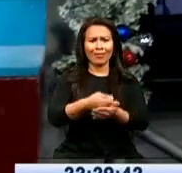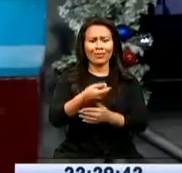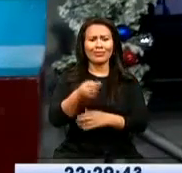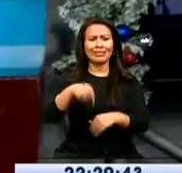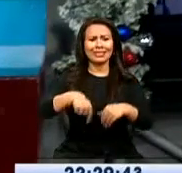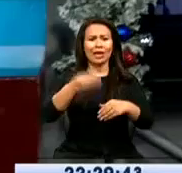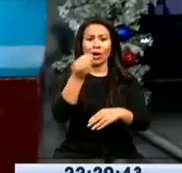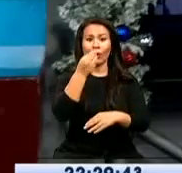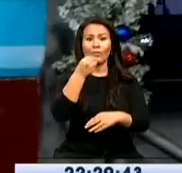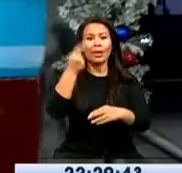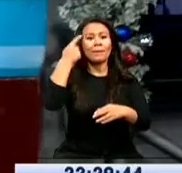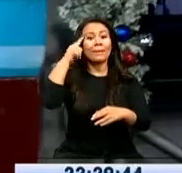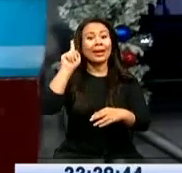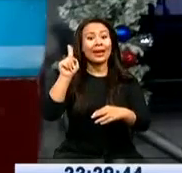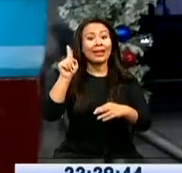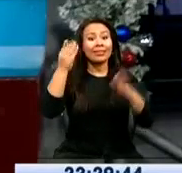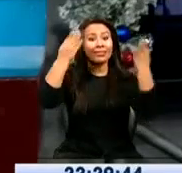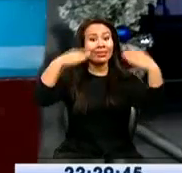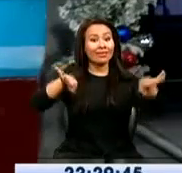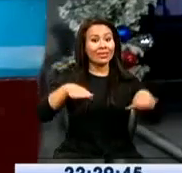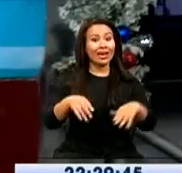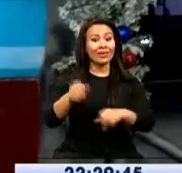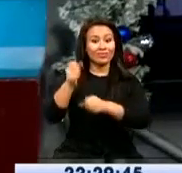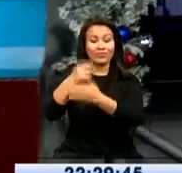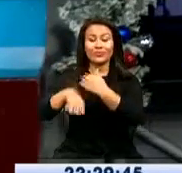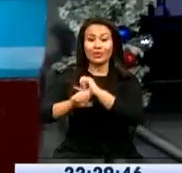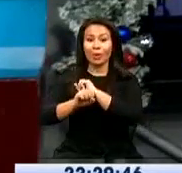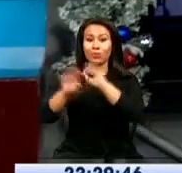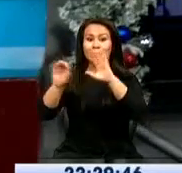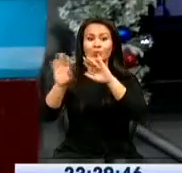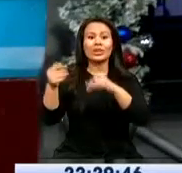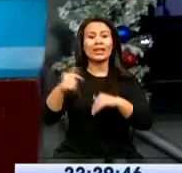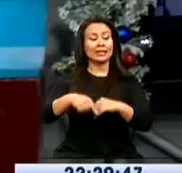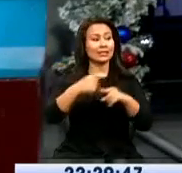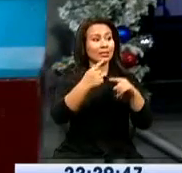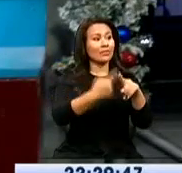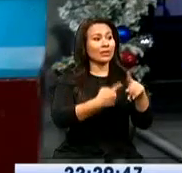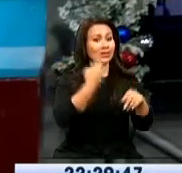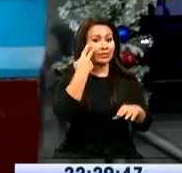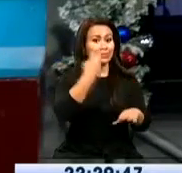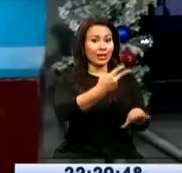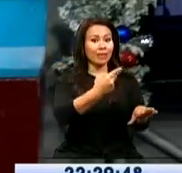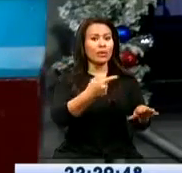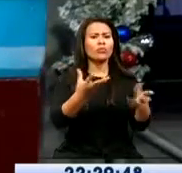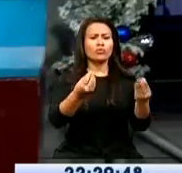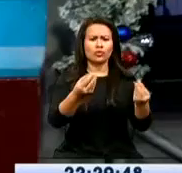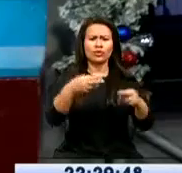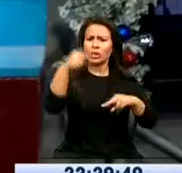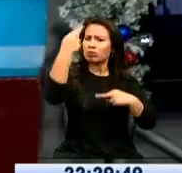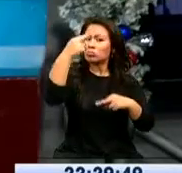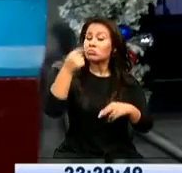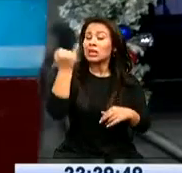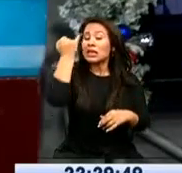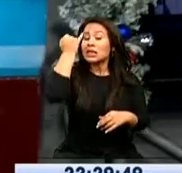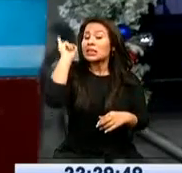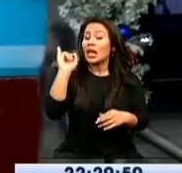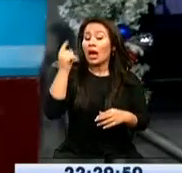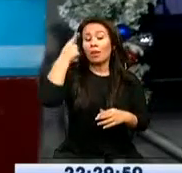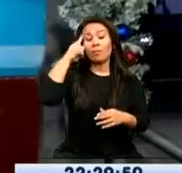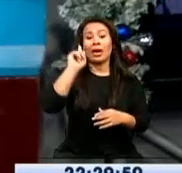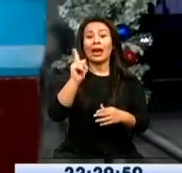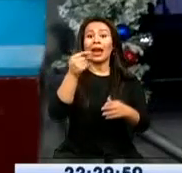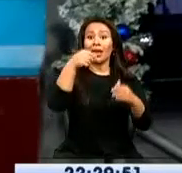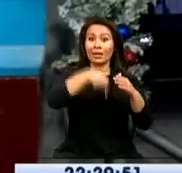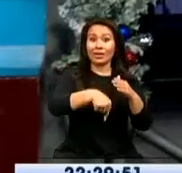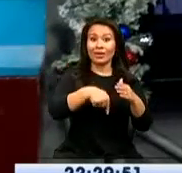La oferta de gallinas y pavos se mueve más en este mes. En la siguiente nota les contamos sobre algunas de las opciones que existen dentro y fuera